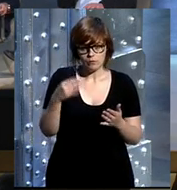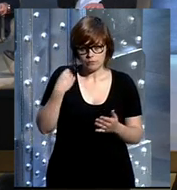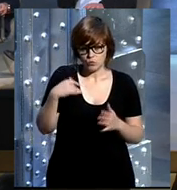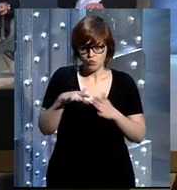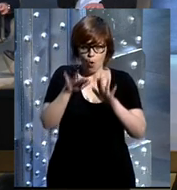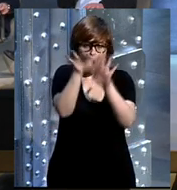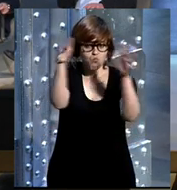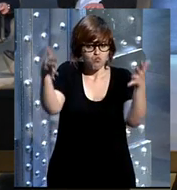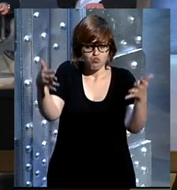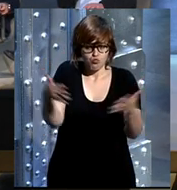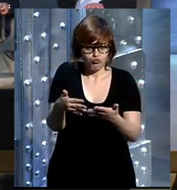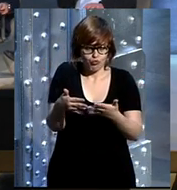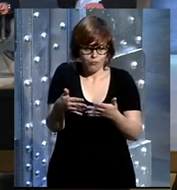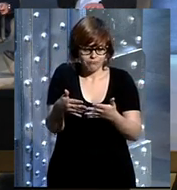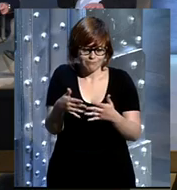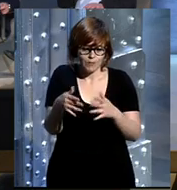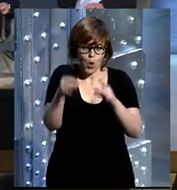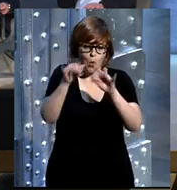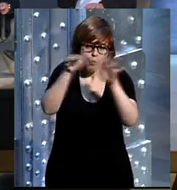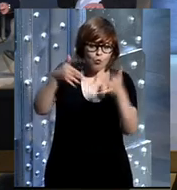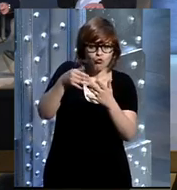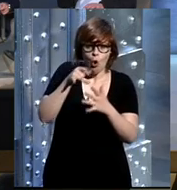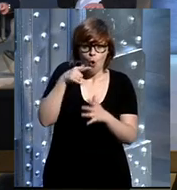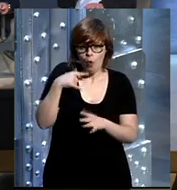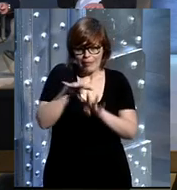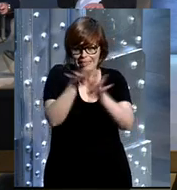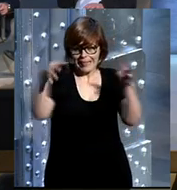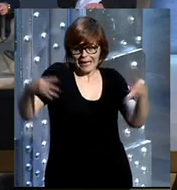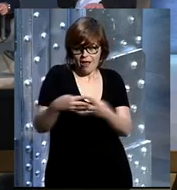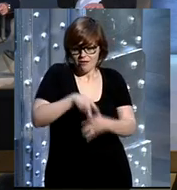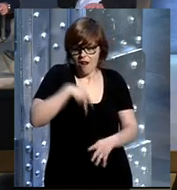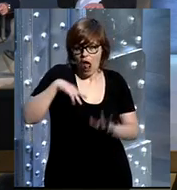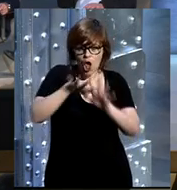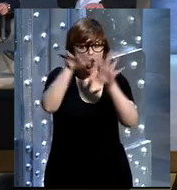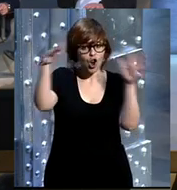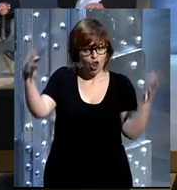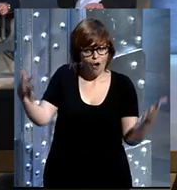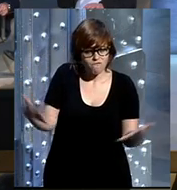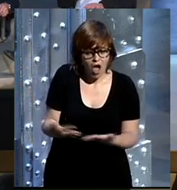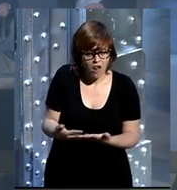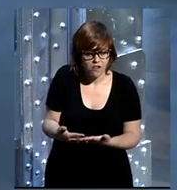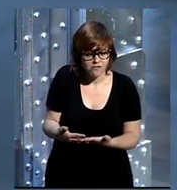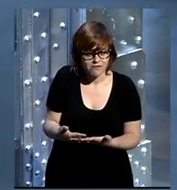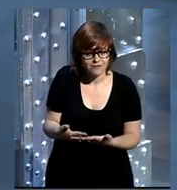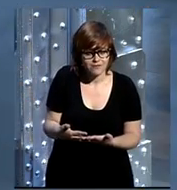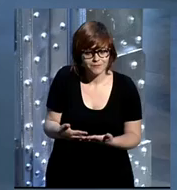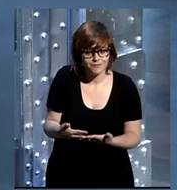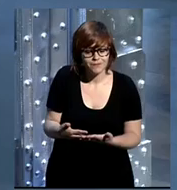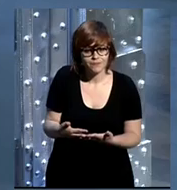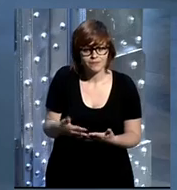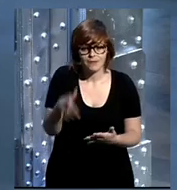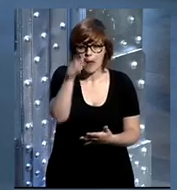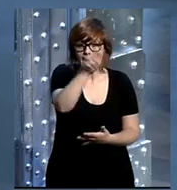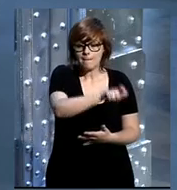sino dada la globalidad de Internet, que es así que no es discutible en ningún aspecto, nadie puede afrontar